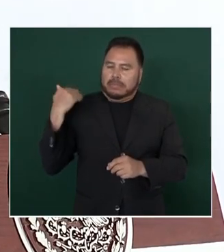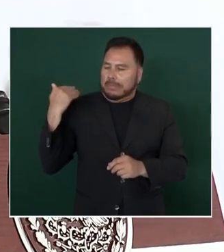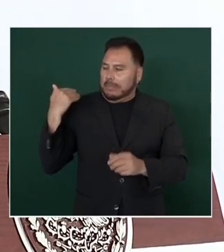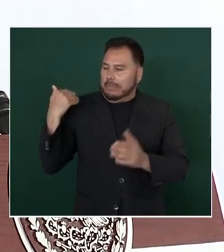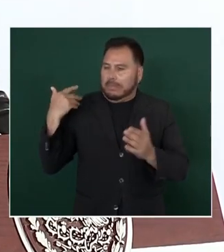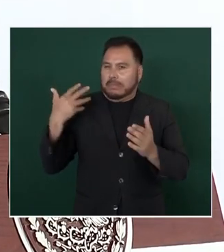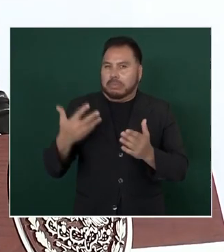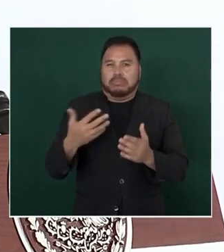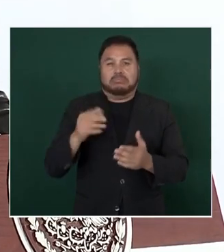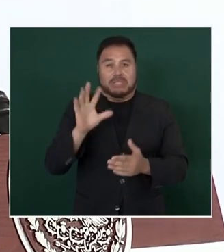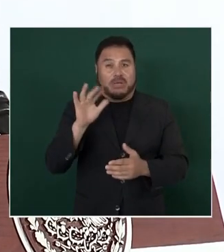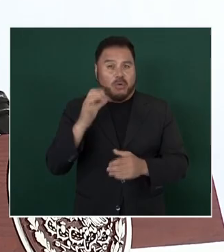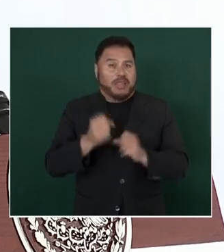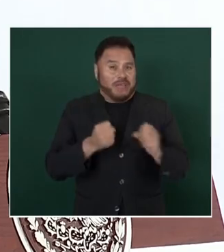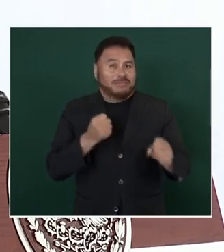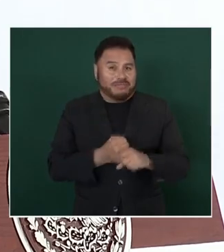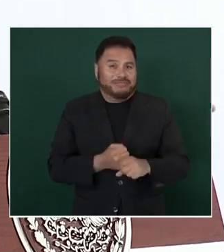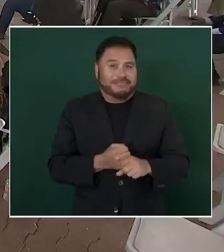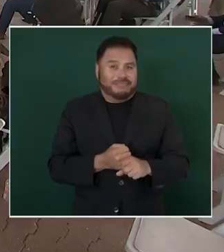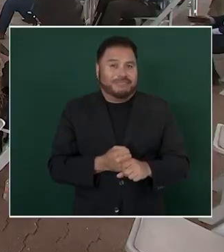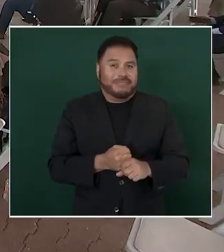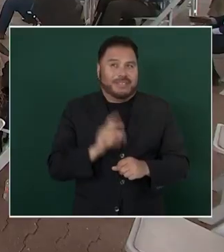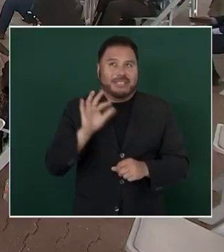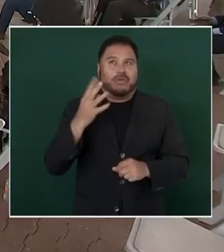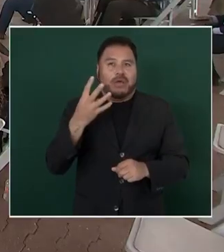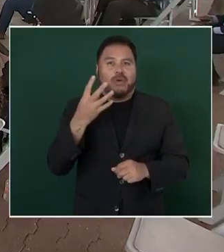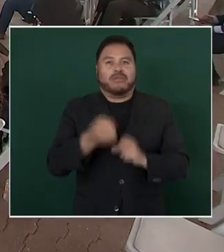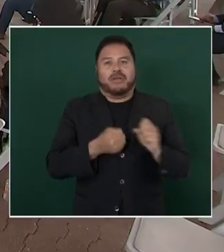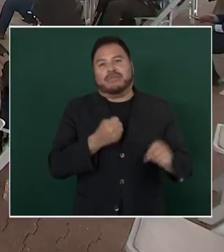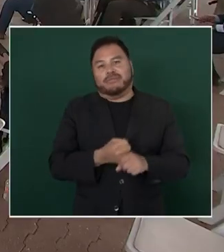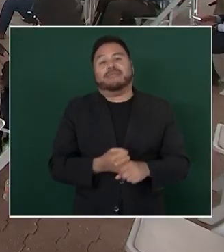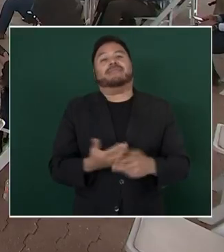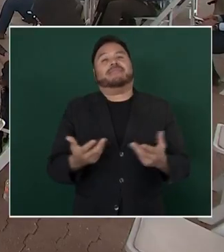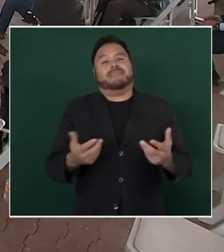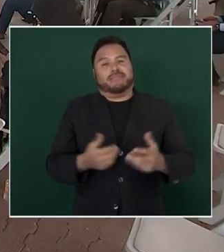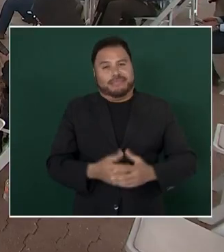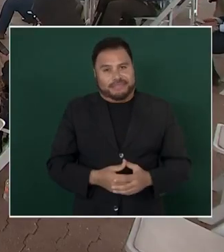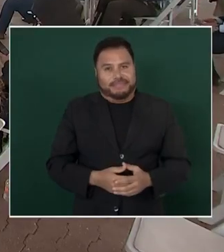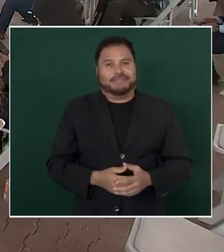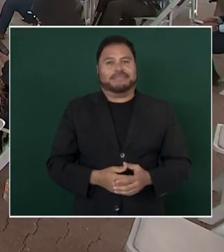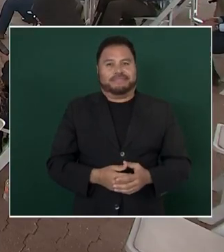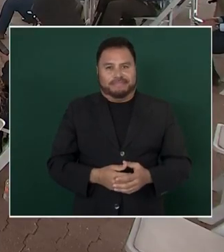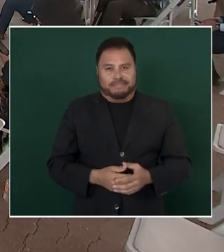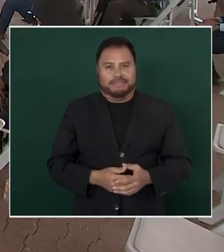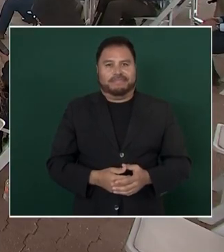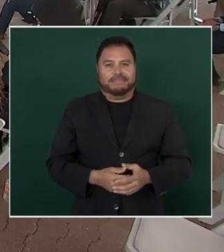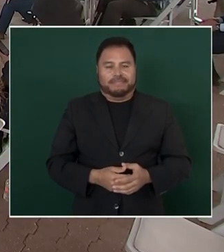1970, 50 años, 54 años. Miren esto,